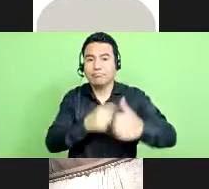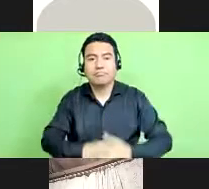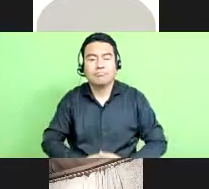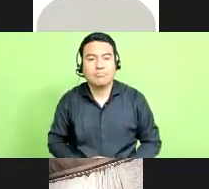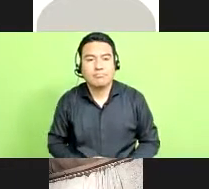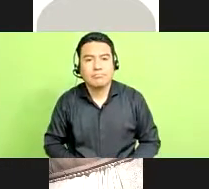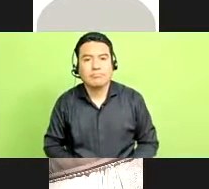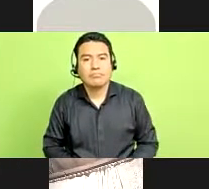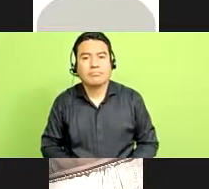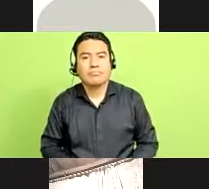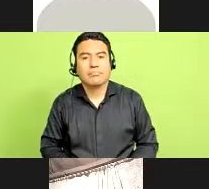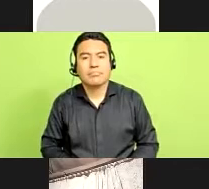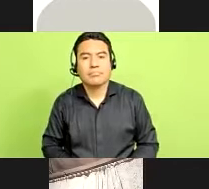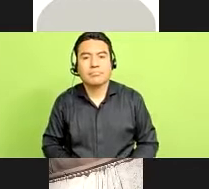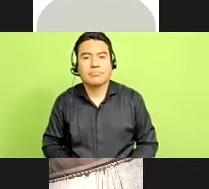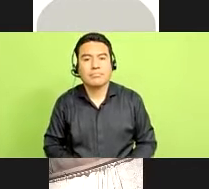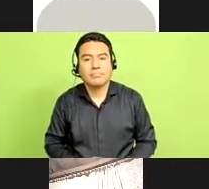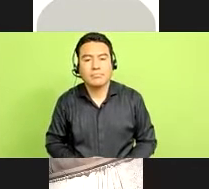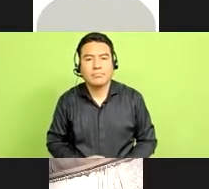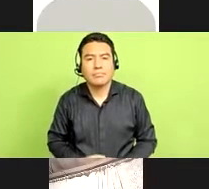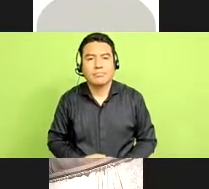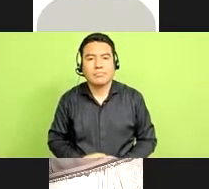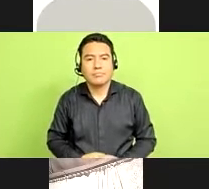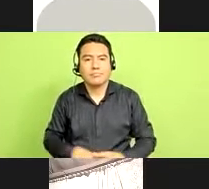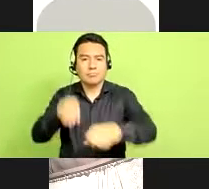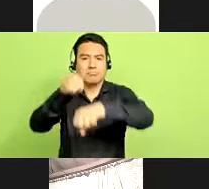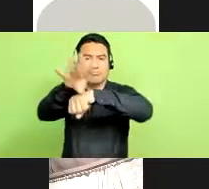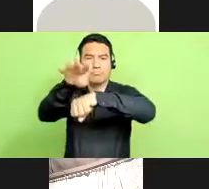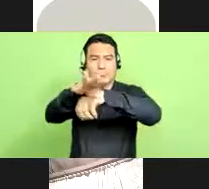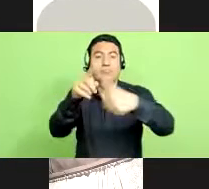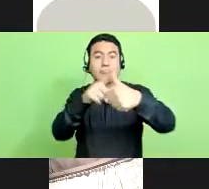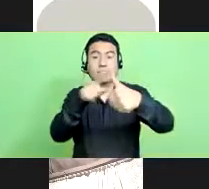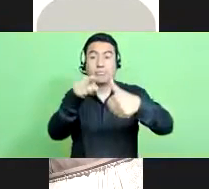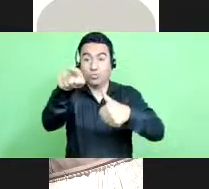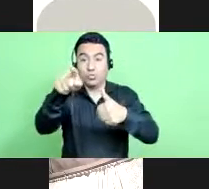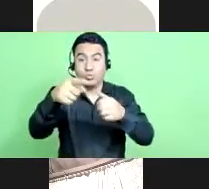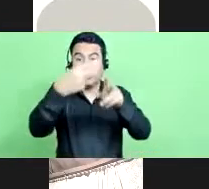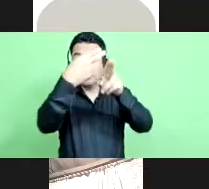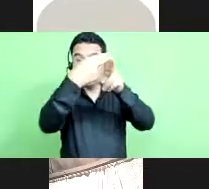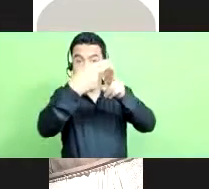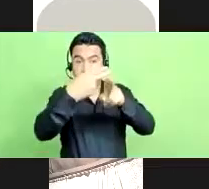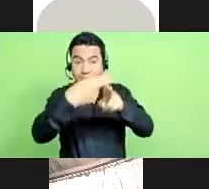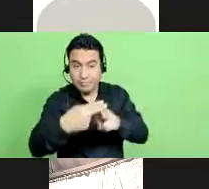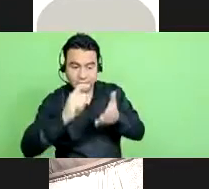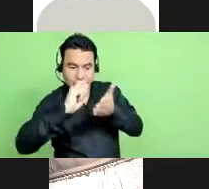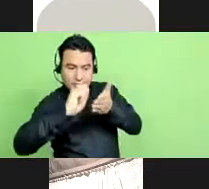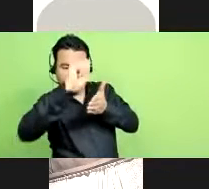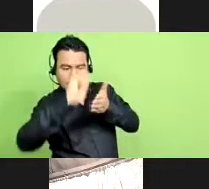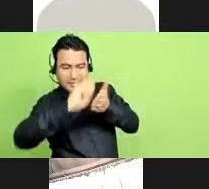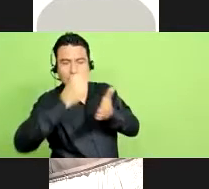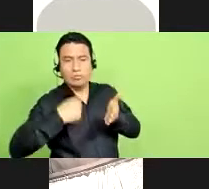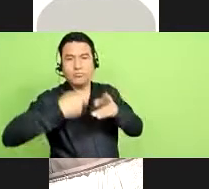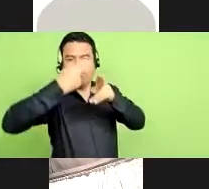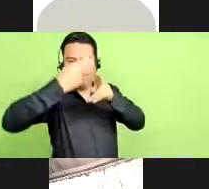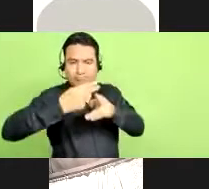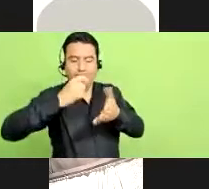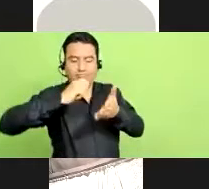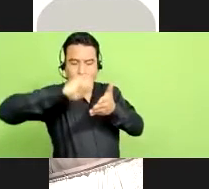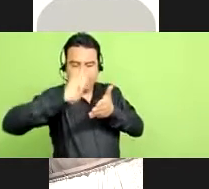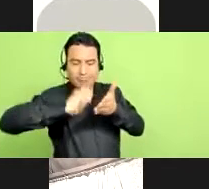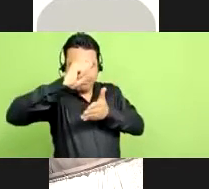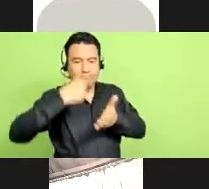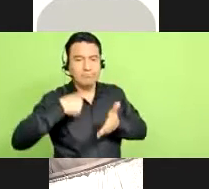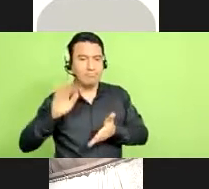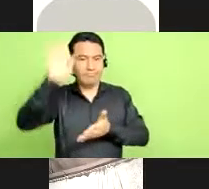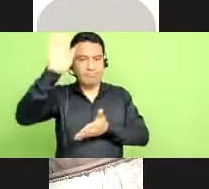tener es el registro de la existencia el ingeniero marco de heredia está compartiendo en estos momentos en el mensaje en